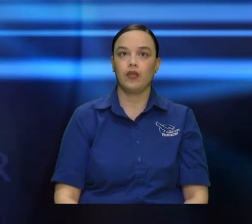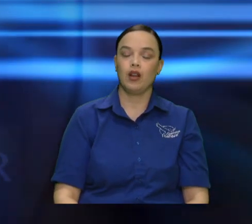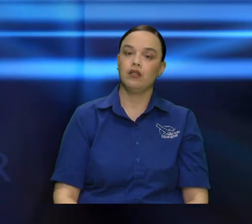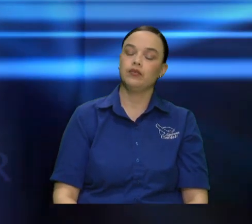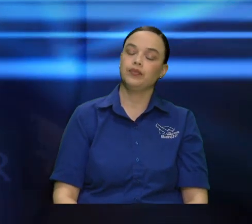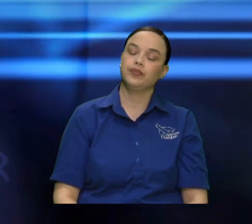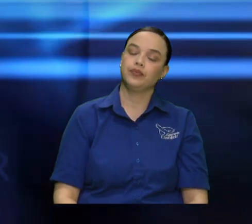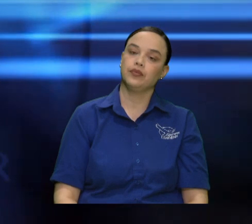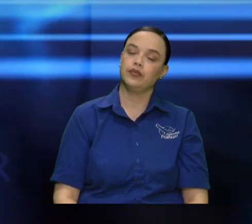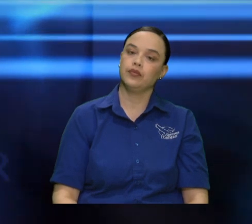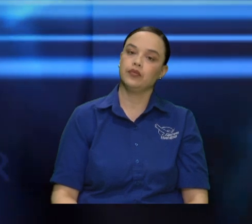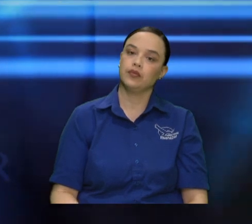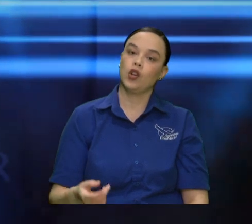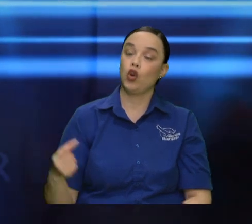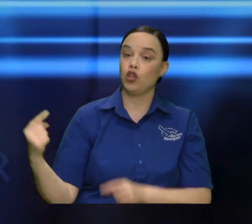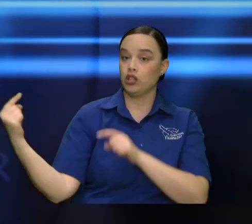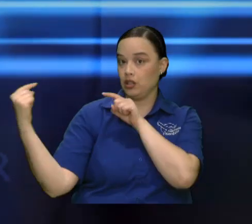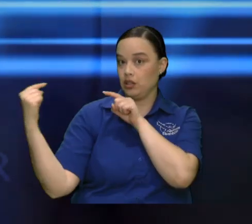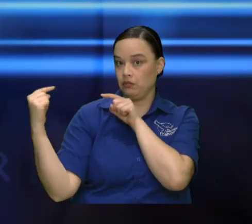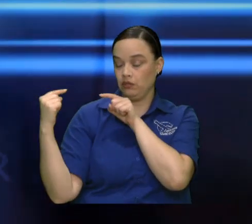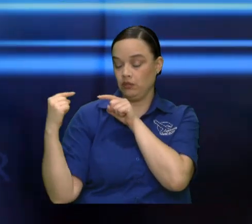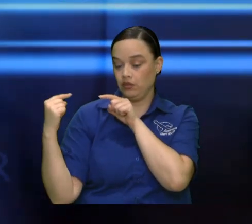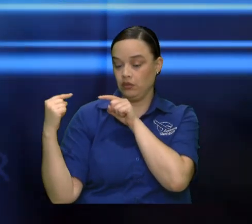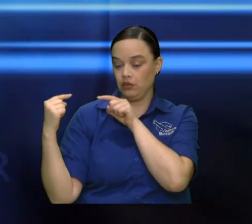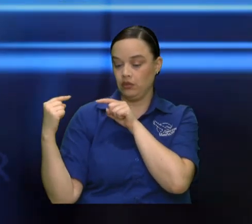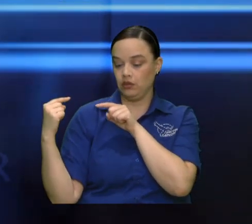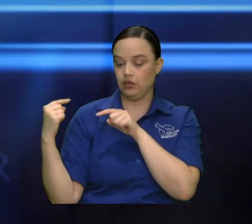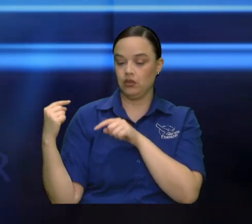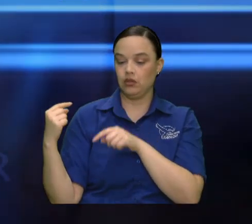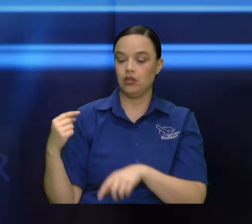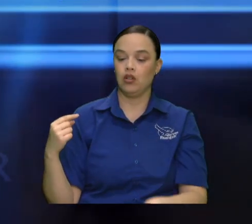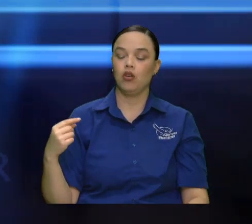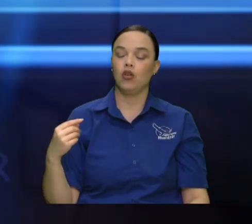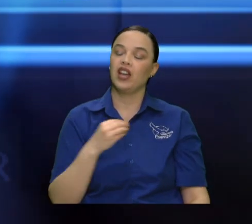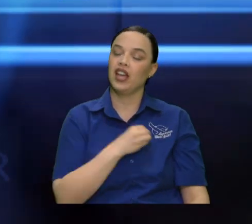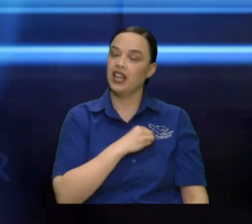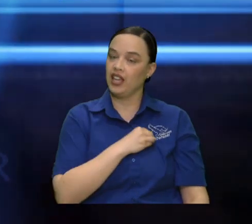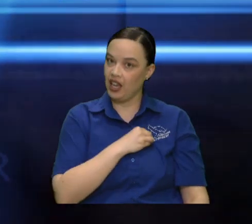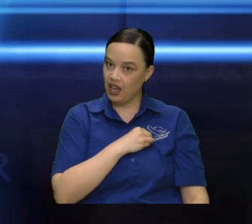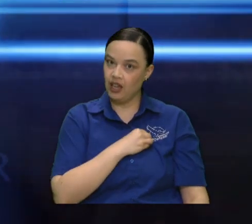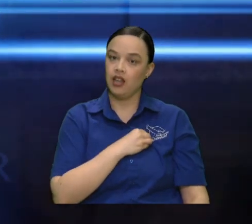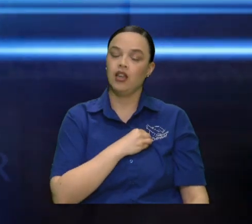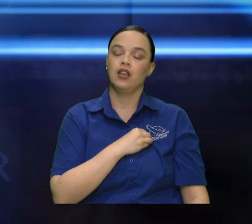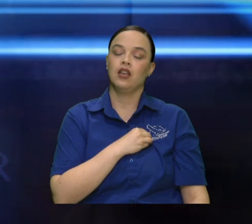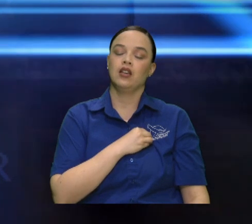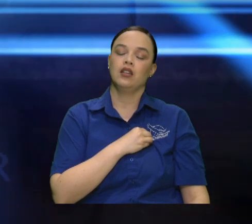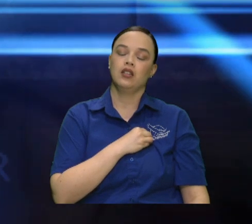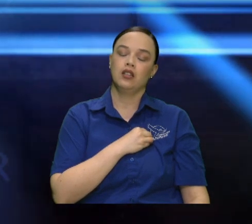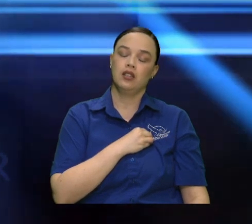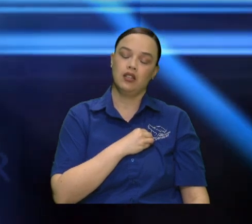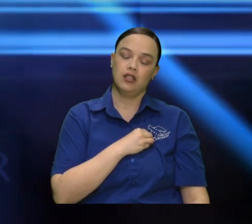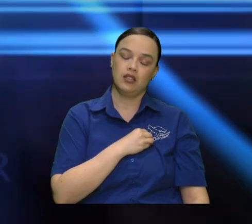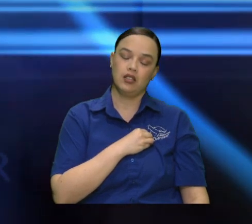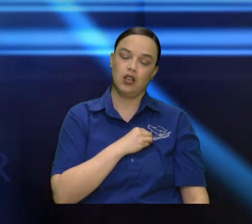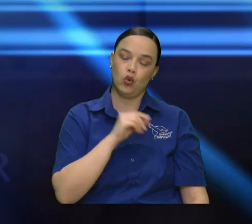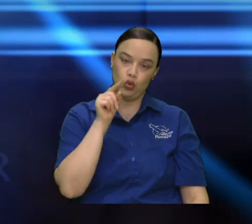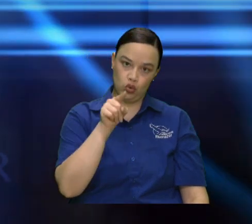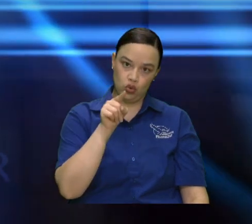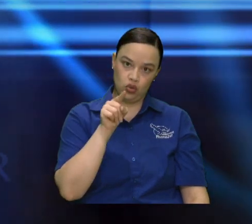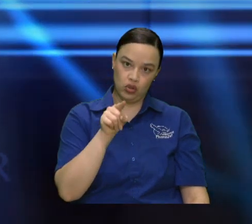palabras estos enemigos a toda costa van a tratar de evitar que usted